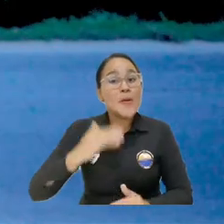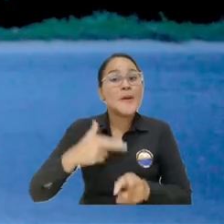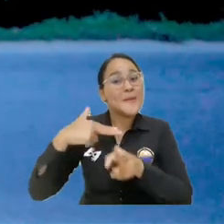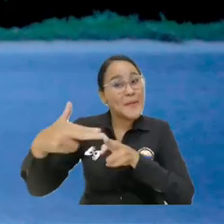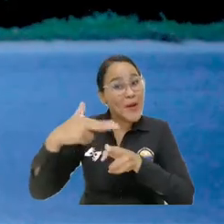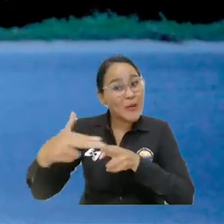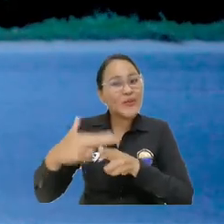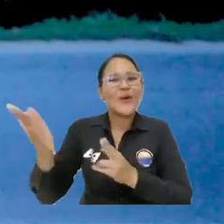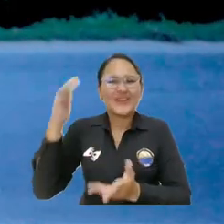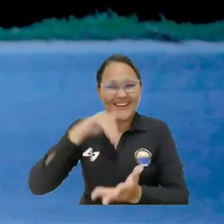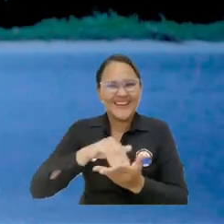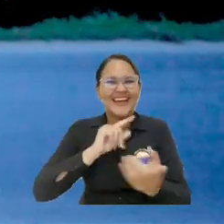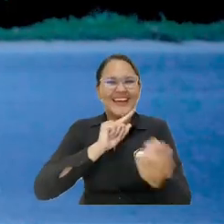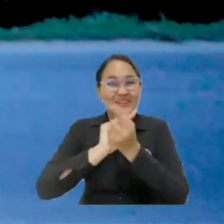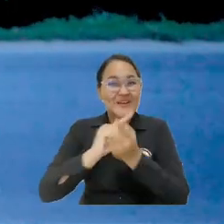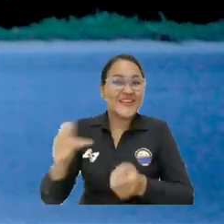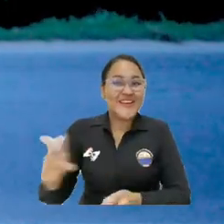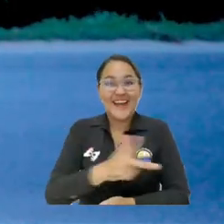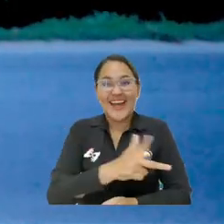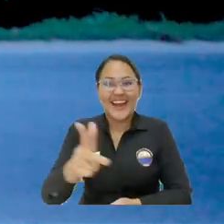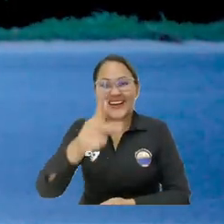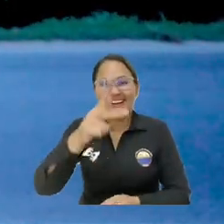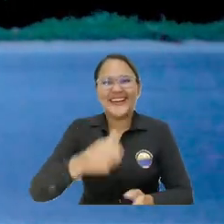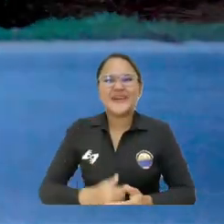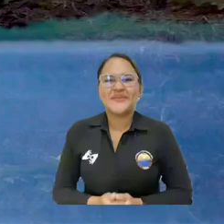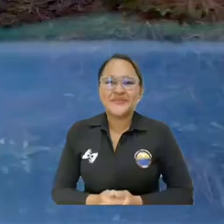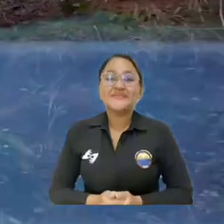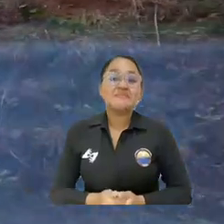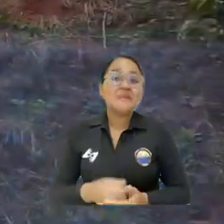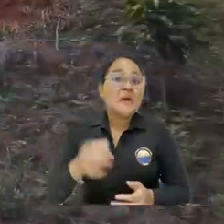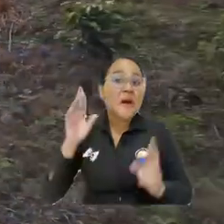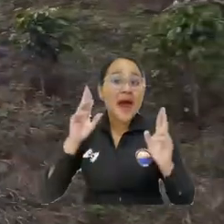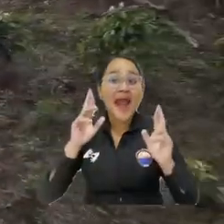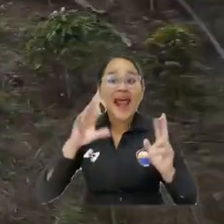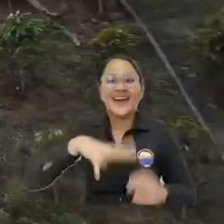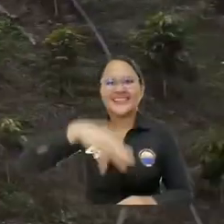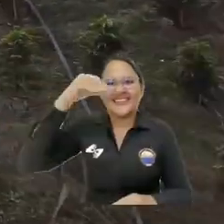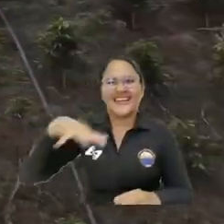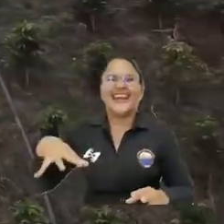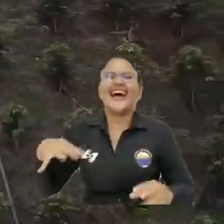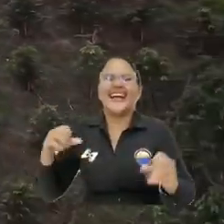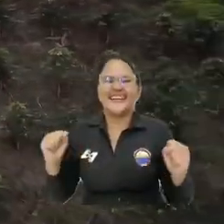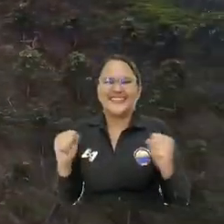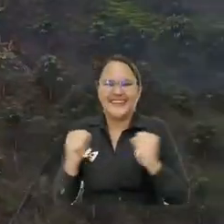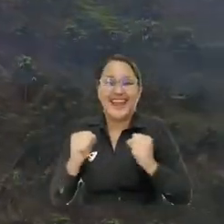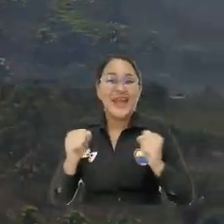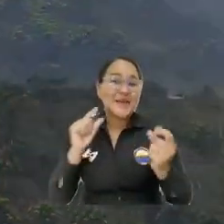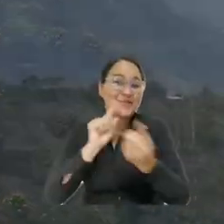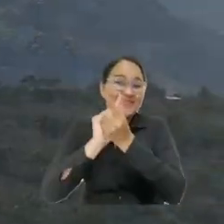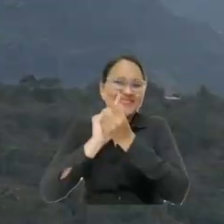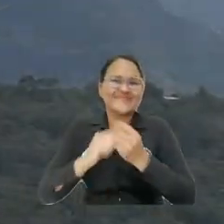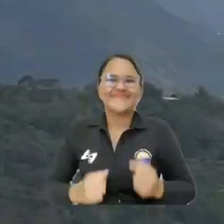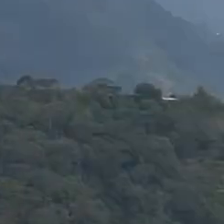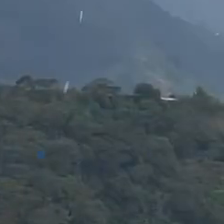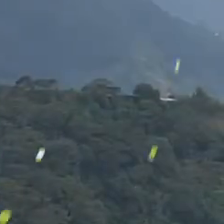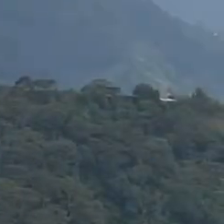superior para nuestros jóvenes. Nos vemos pronto en un nuevo recorrido, ahora no aquí en los municipios, sino en la Sierra Nevada.